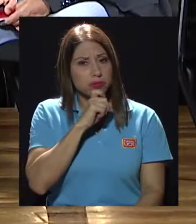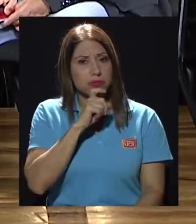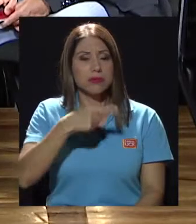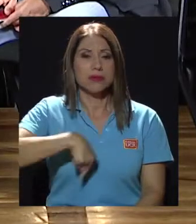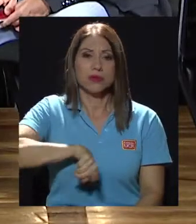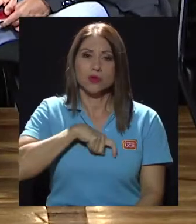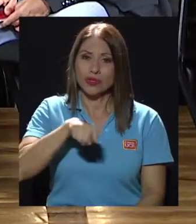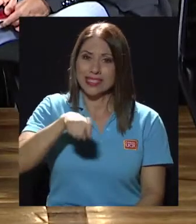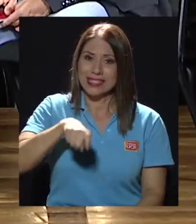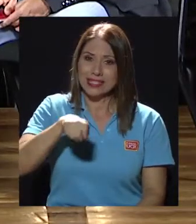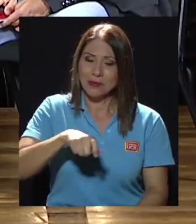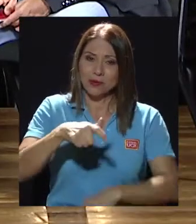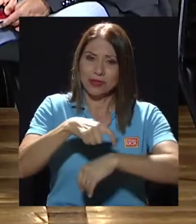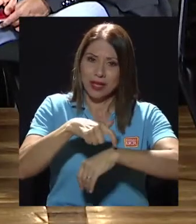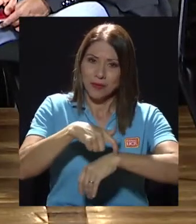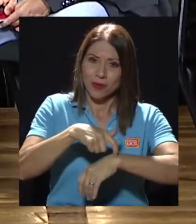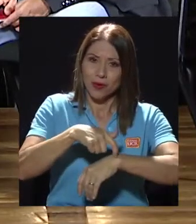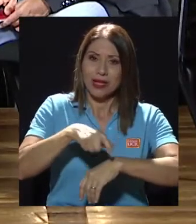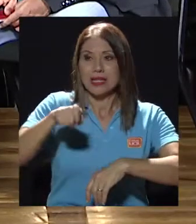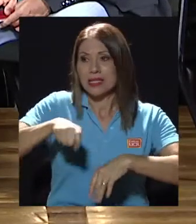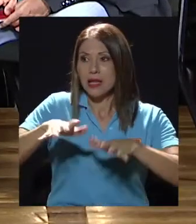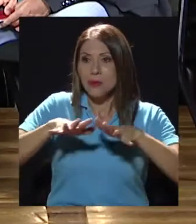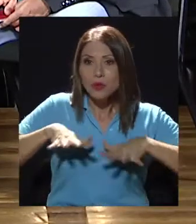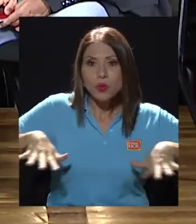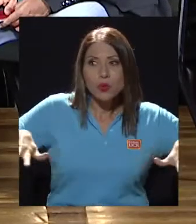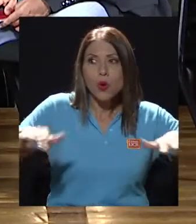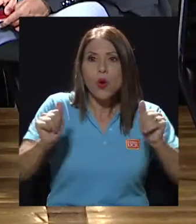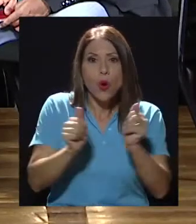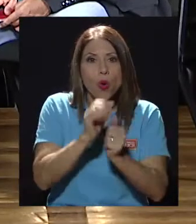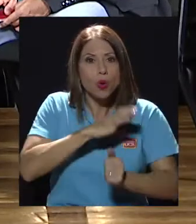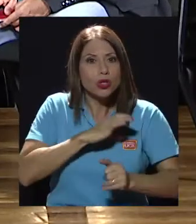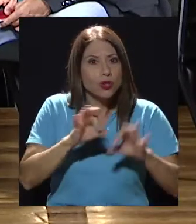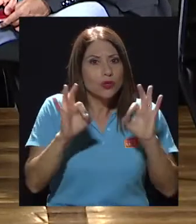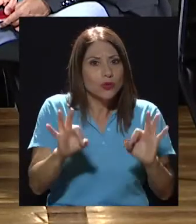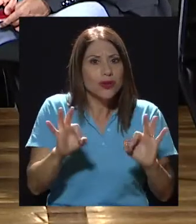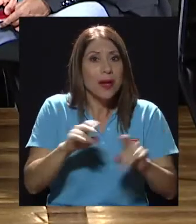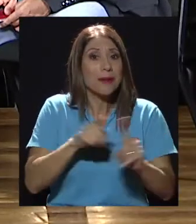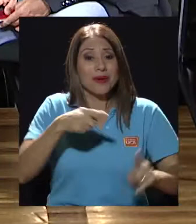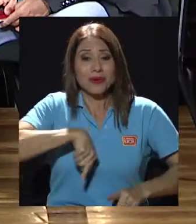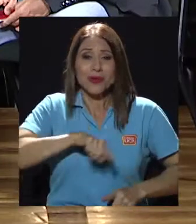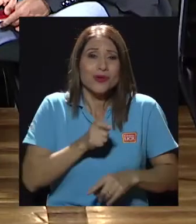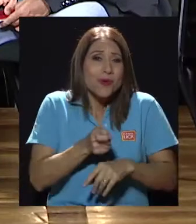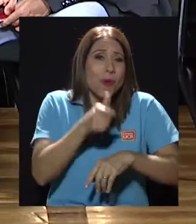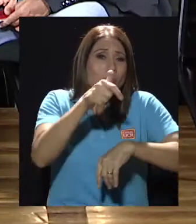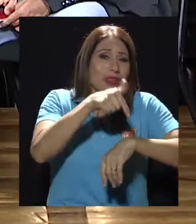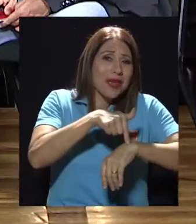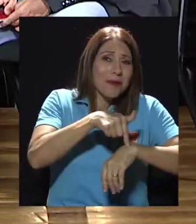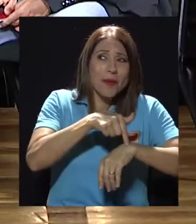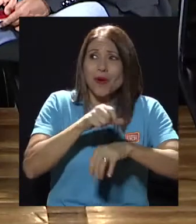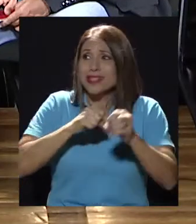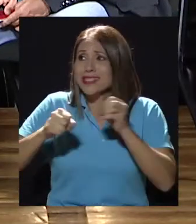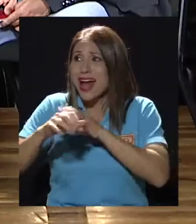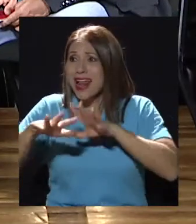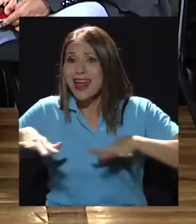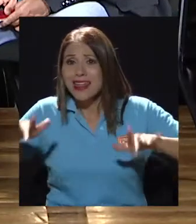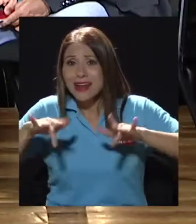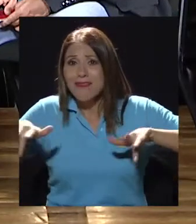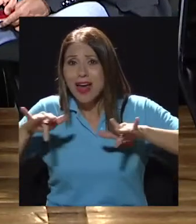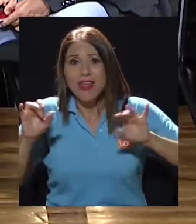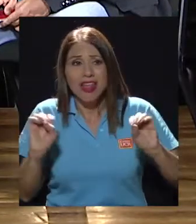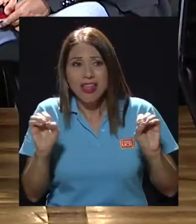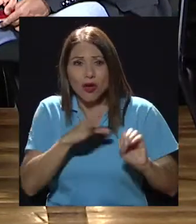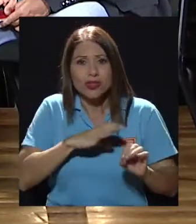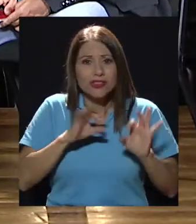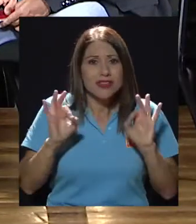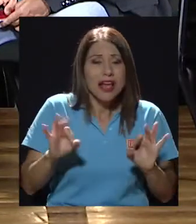una sala con condiciones. Grabamos con poco tiempo y salas sin condiciones, pero uno se las agencia, bueno,